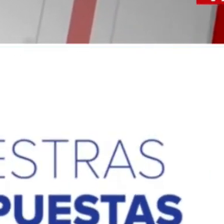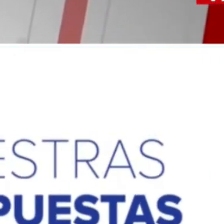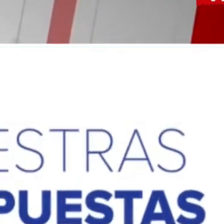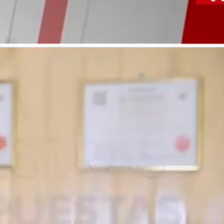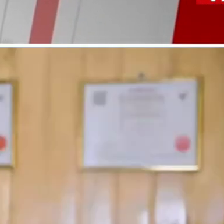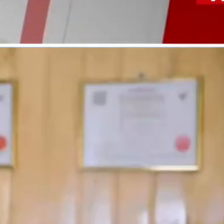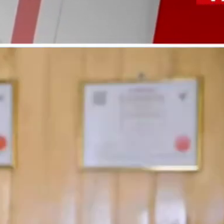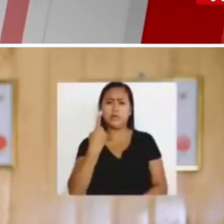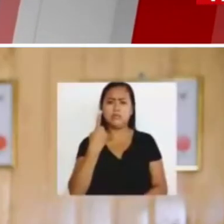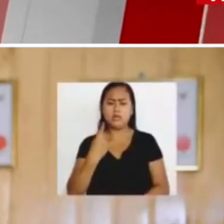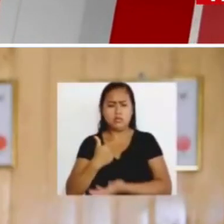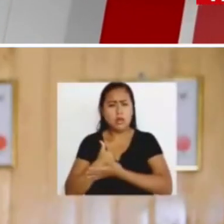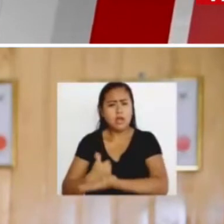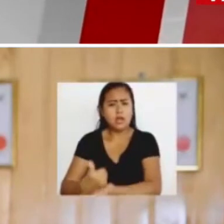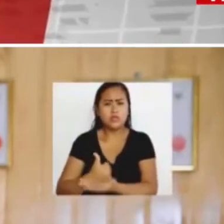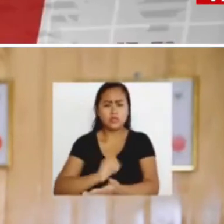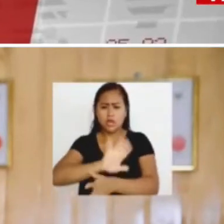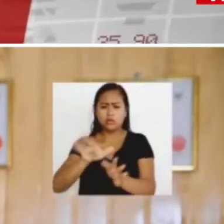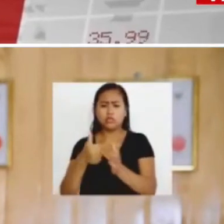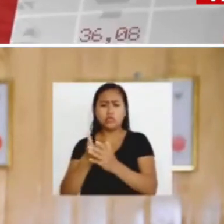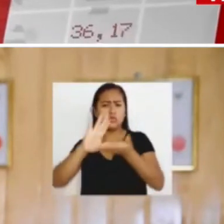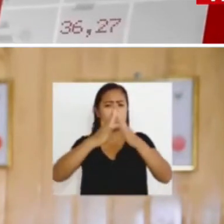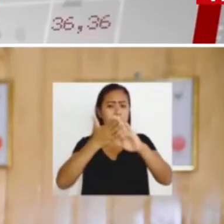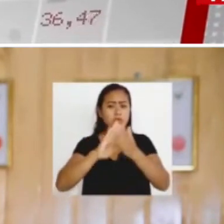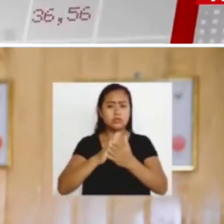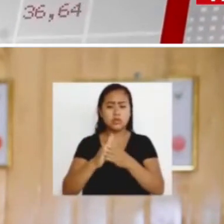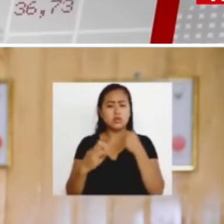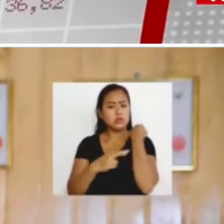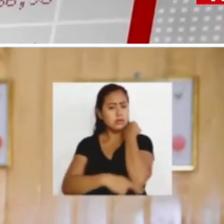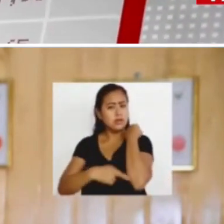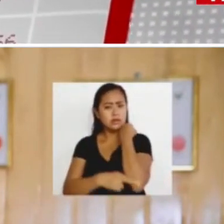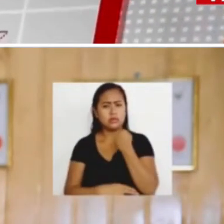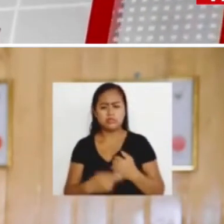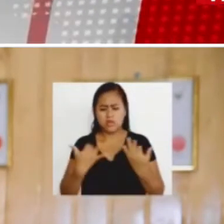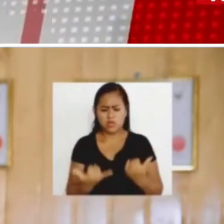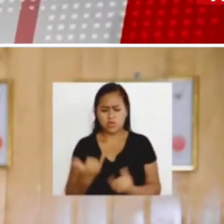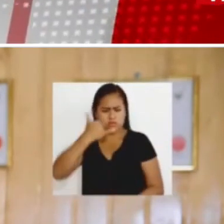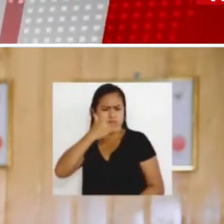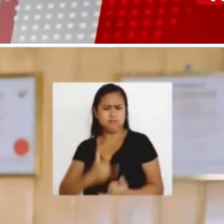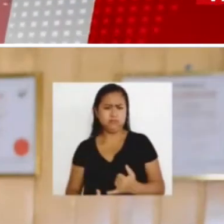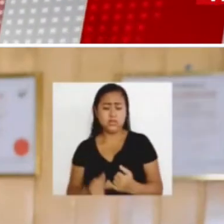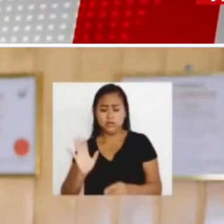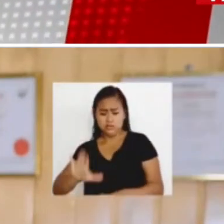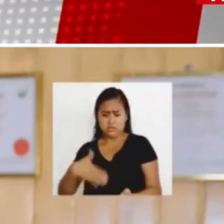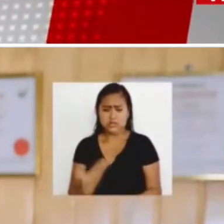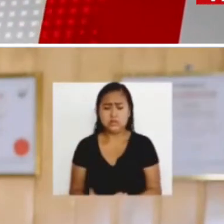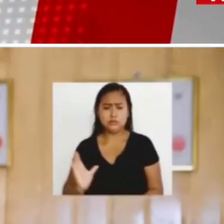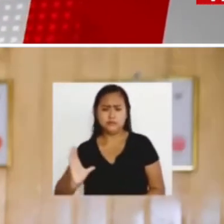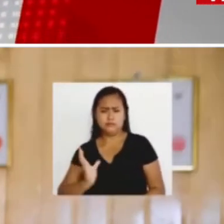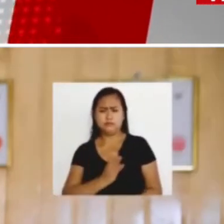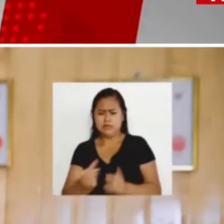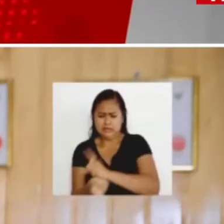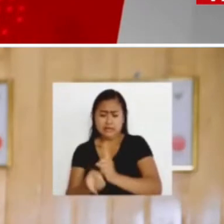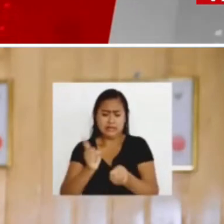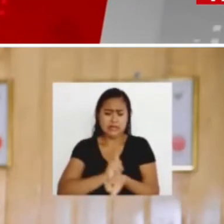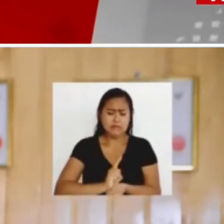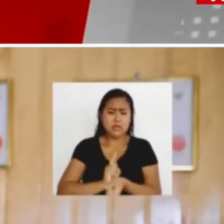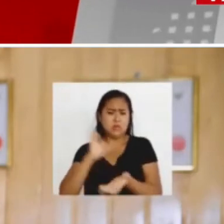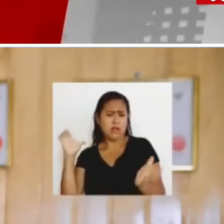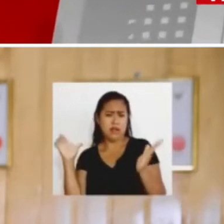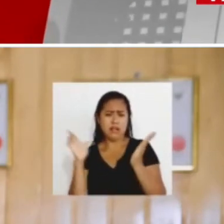Uranio Televisión, ¿no? Bueno, muchas gracias, doctor Flores, éxitos en su campaña. Vamos a estar atentos a su llegada para ver de qué manera usted le